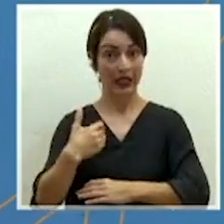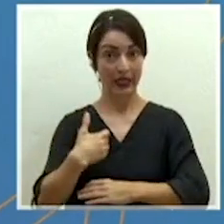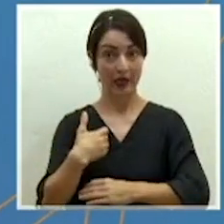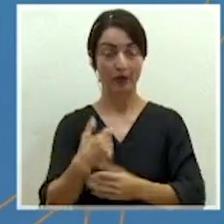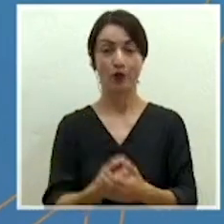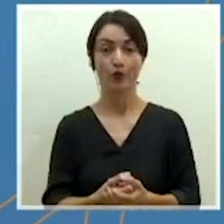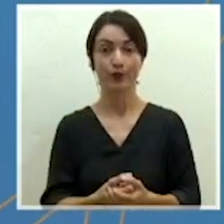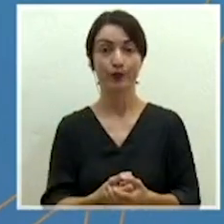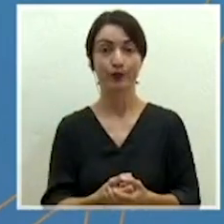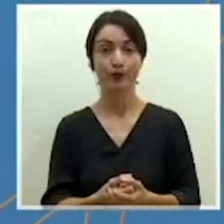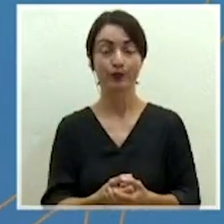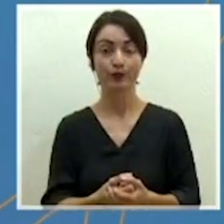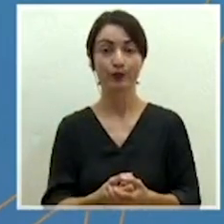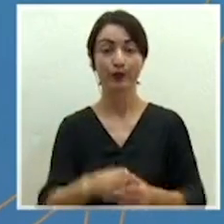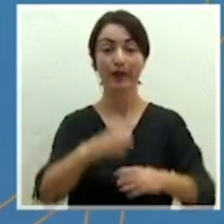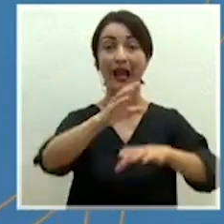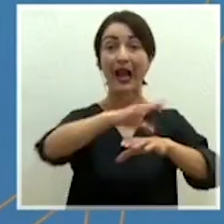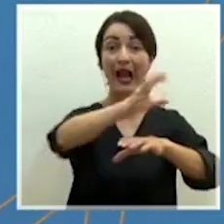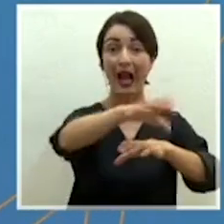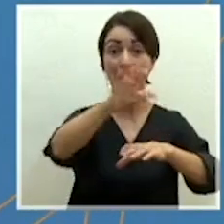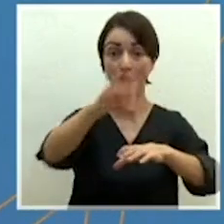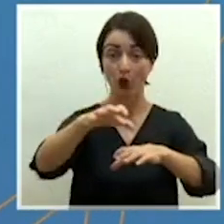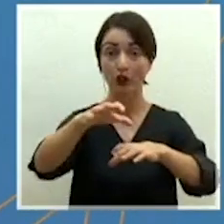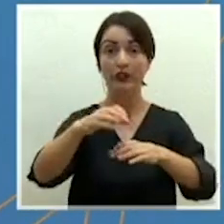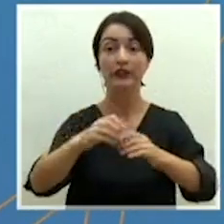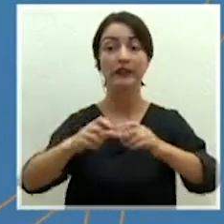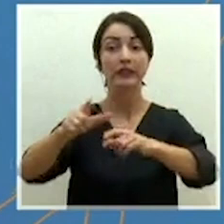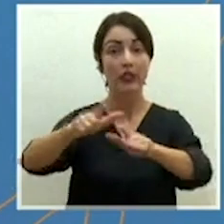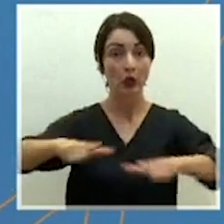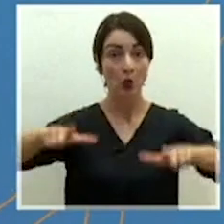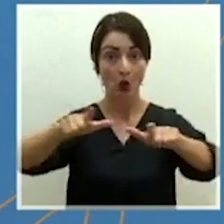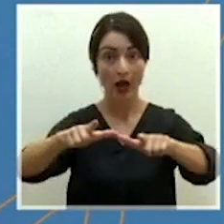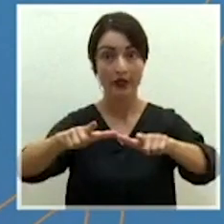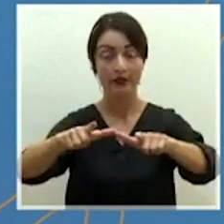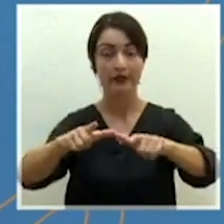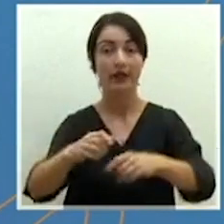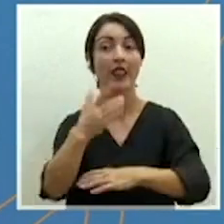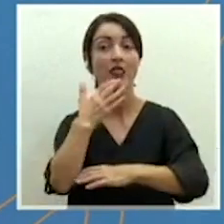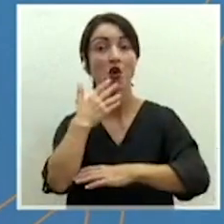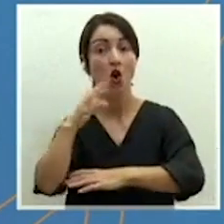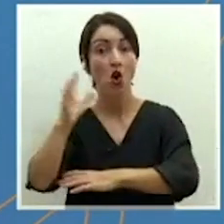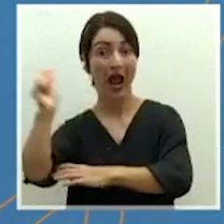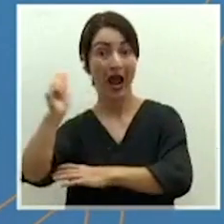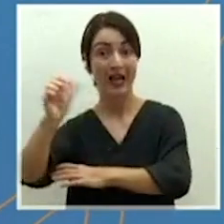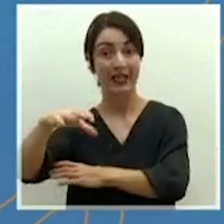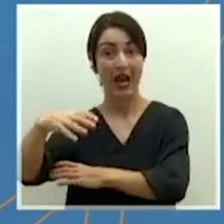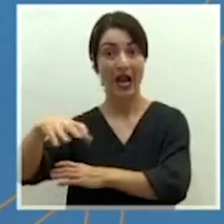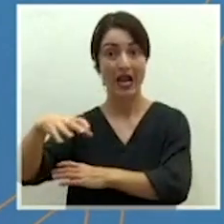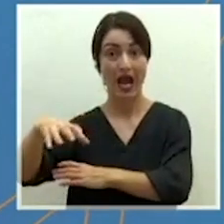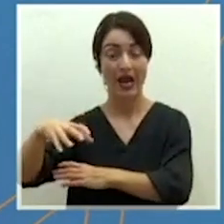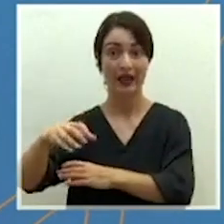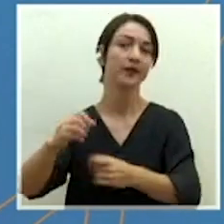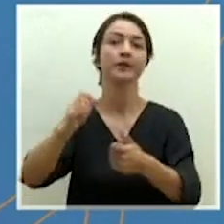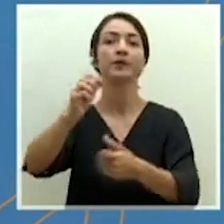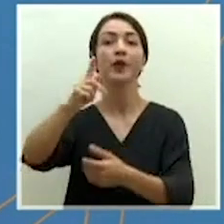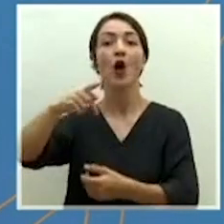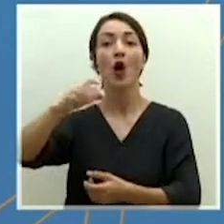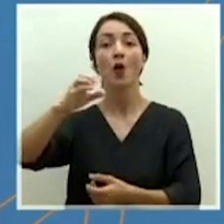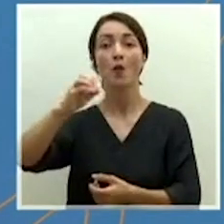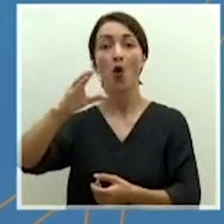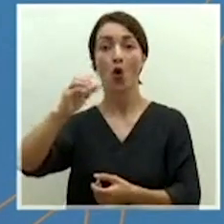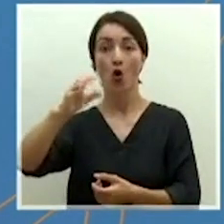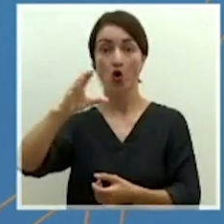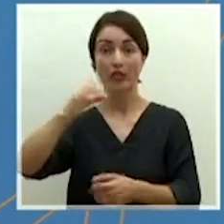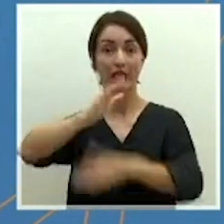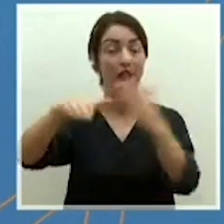los cantones y distritos que están en alerta naranja son Cantón de Pocosí, todo